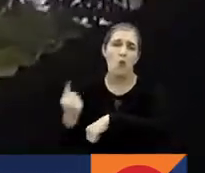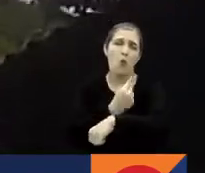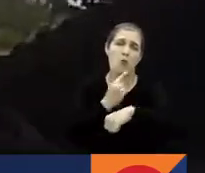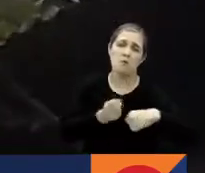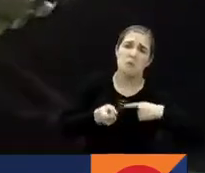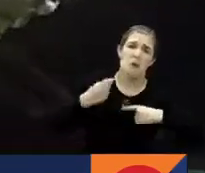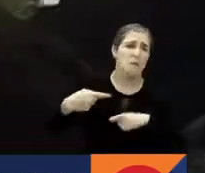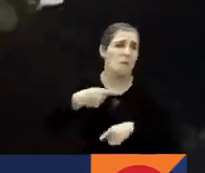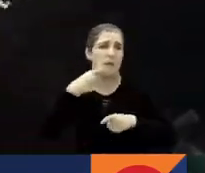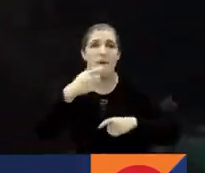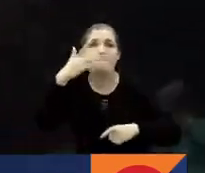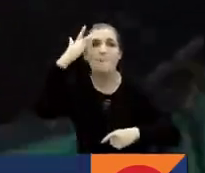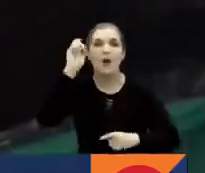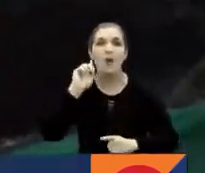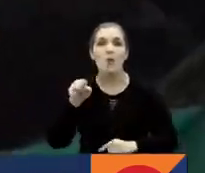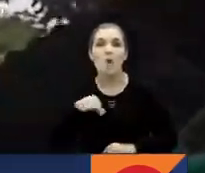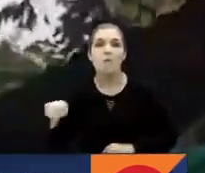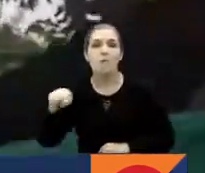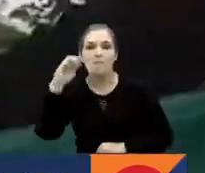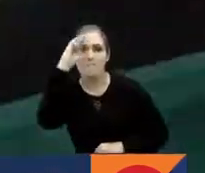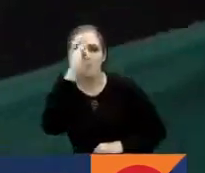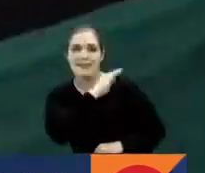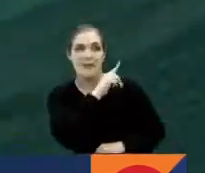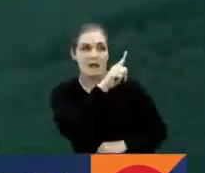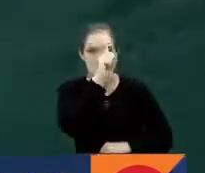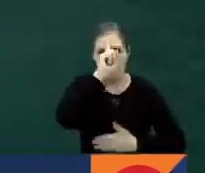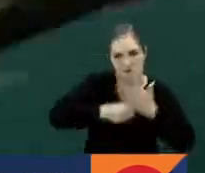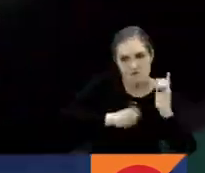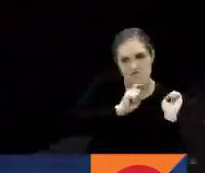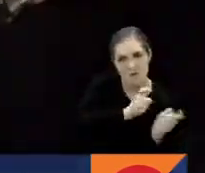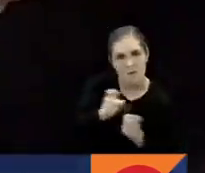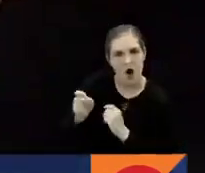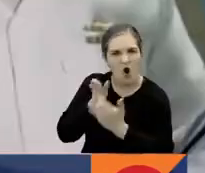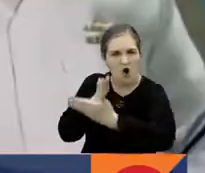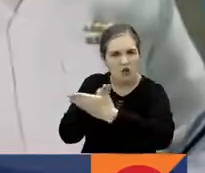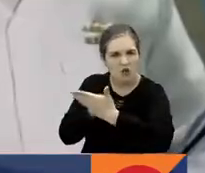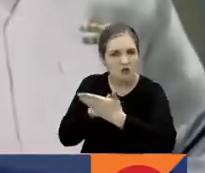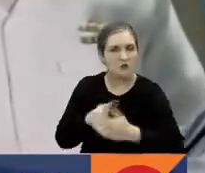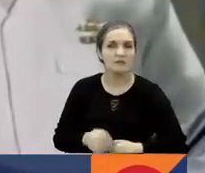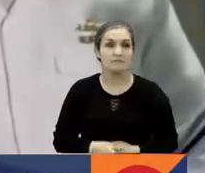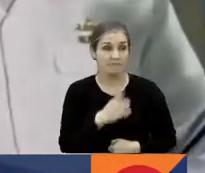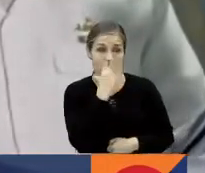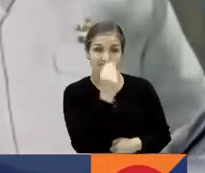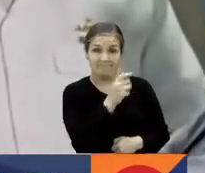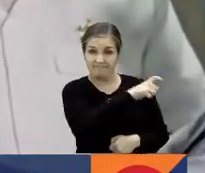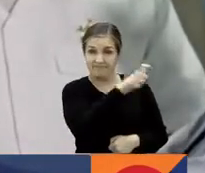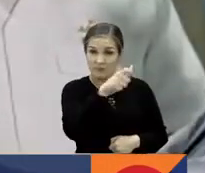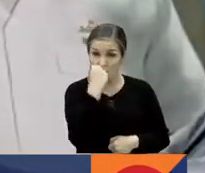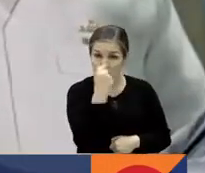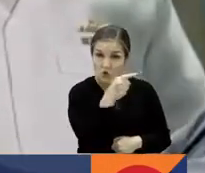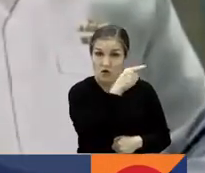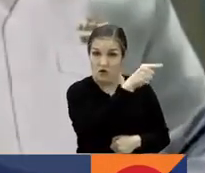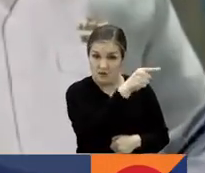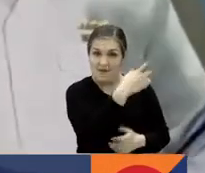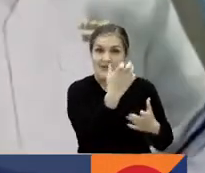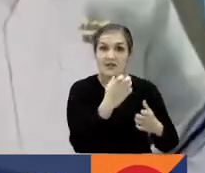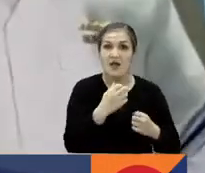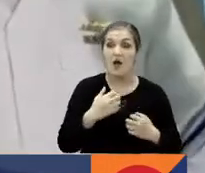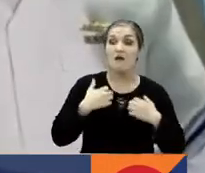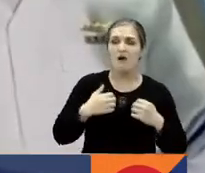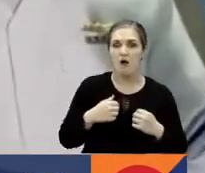debido a las operaciones militares que se adelantan en la zona. Para liberar presión, estos bandidos optan por atemorizar